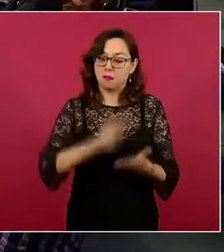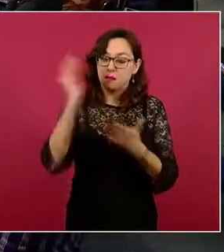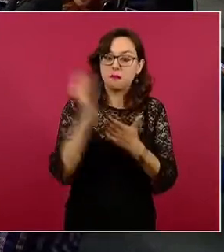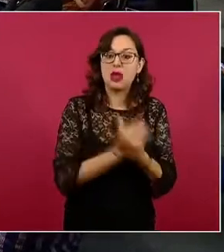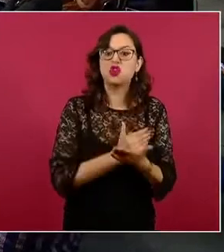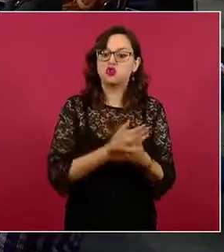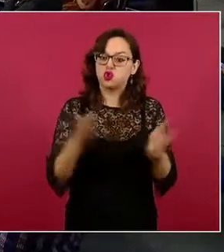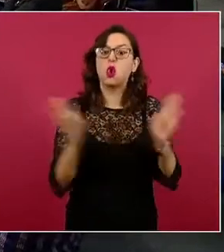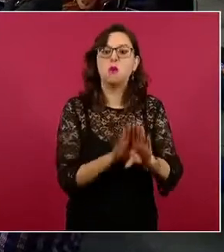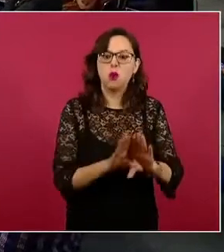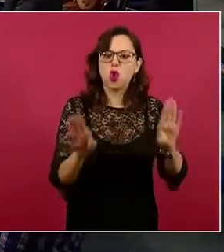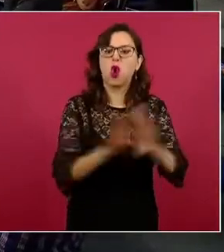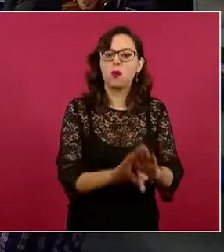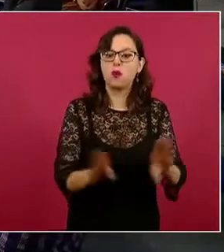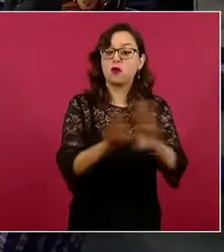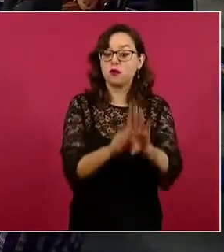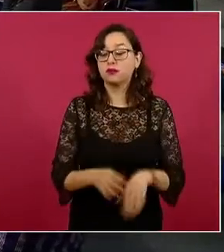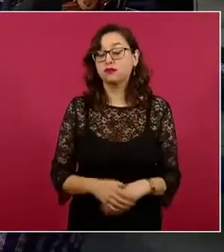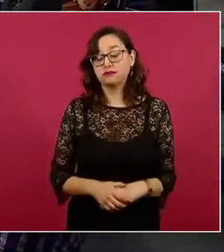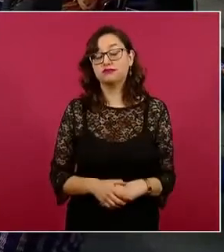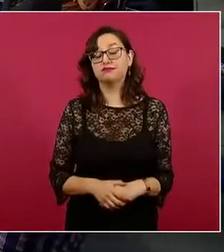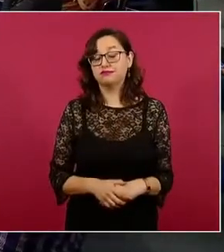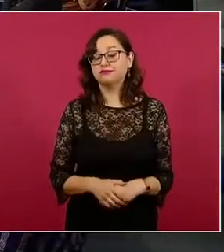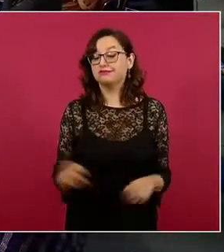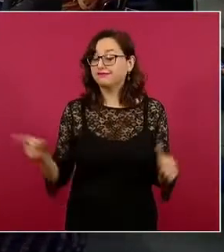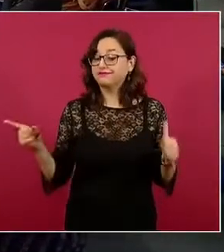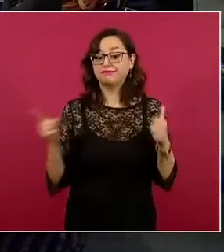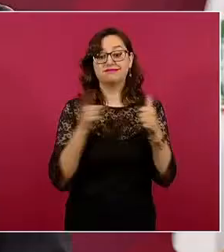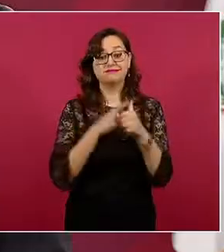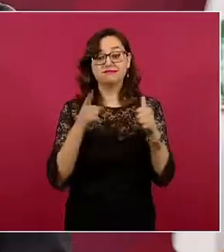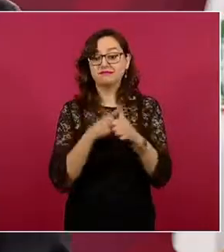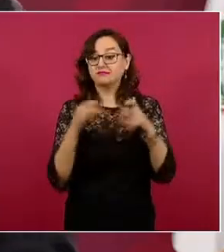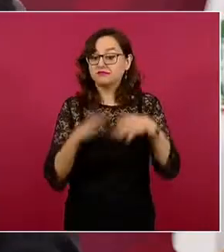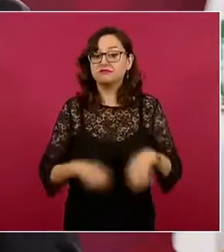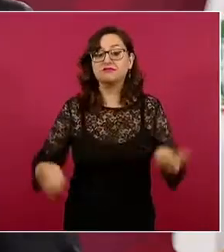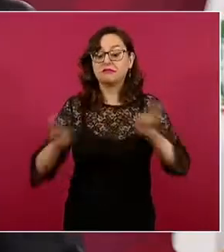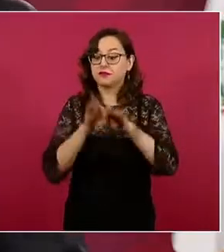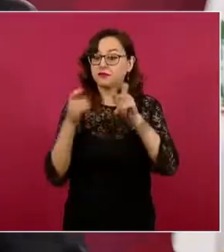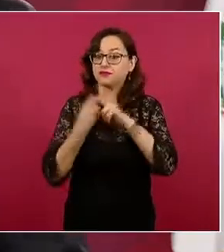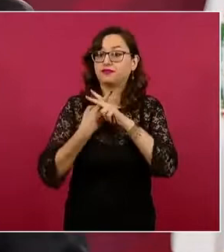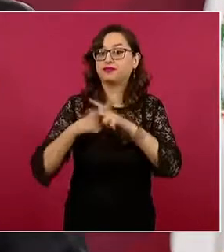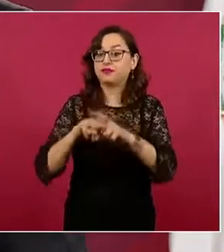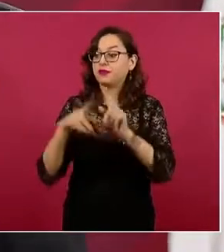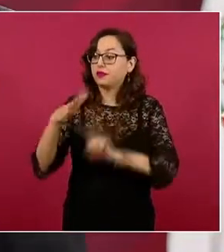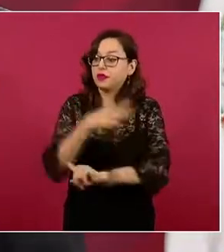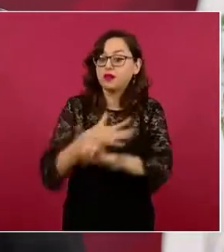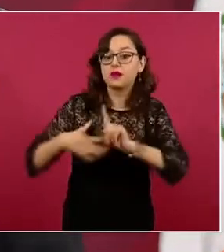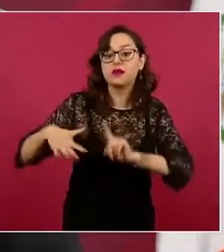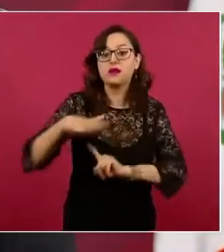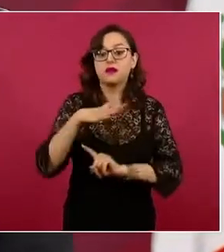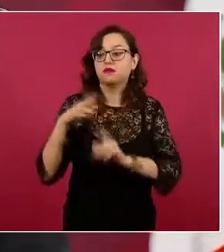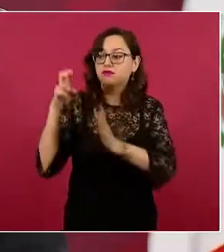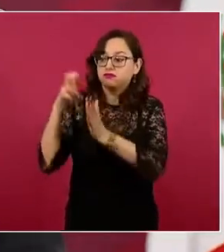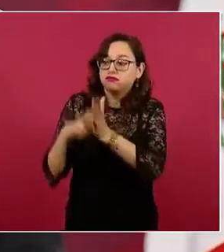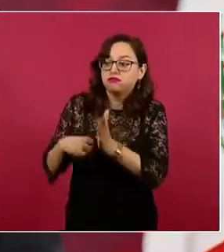sociedad mejor. Esa es la base. Es como cuando nos